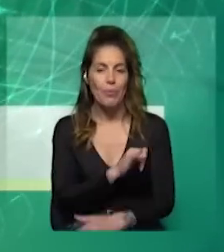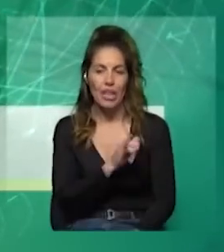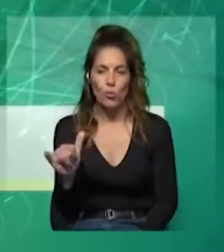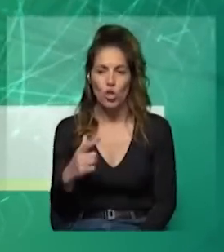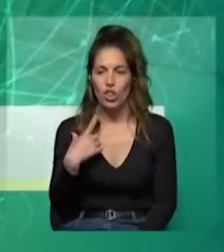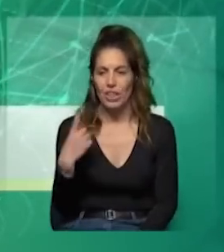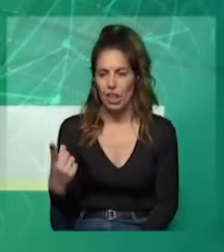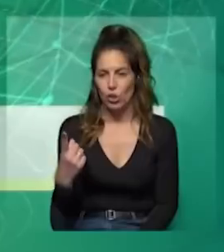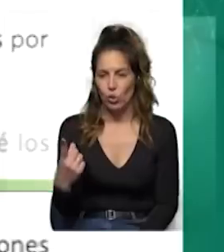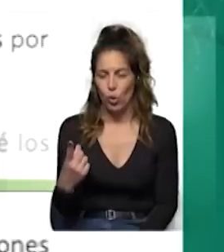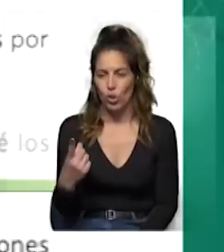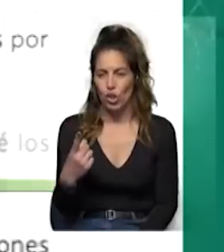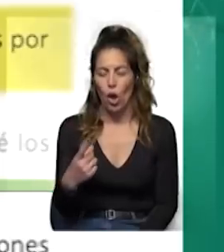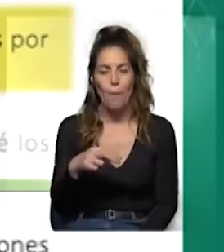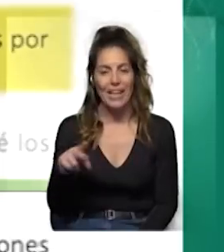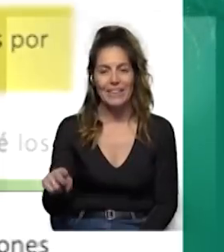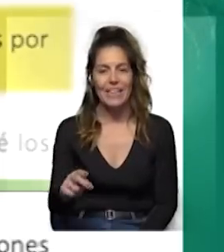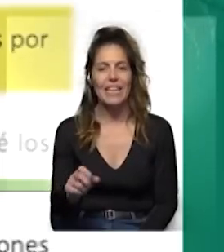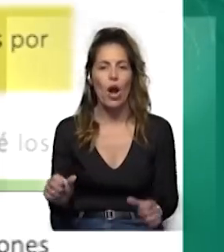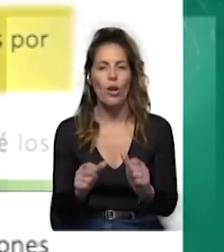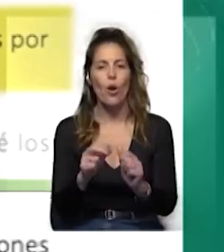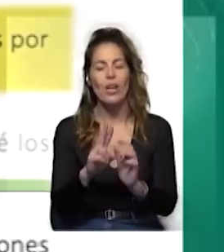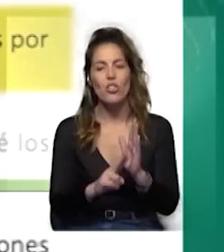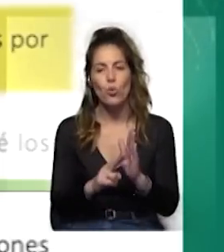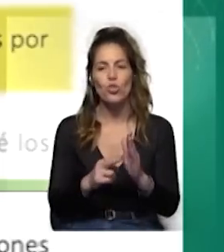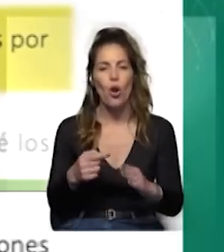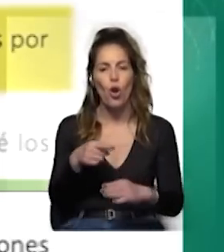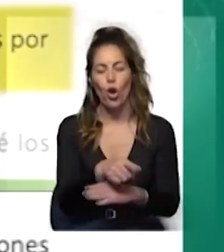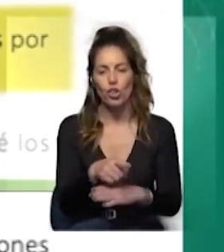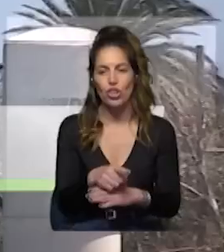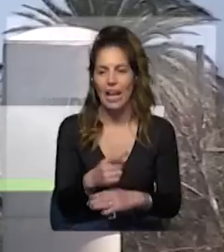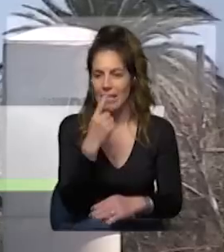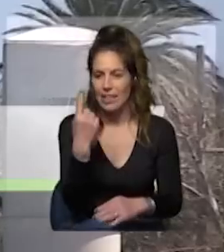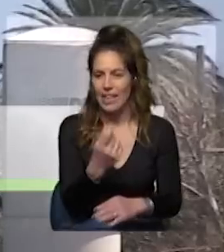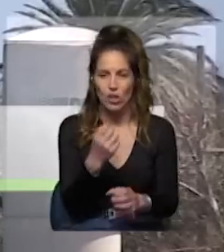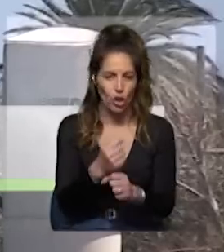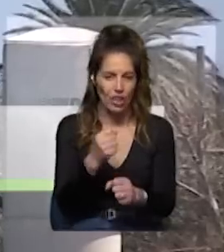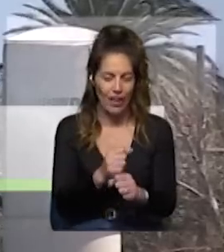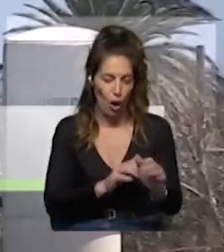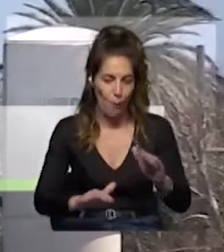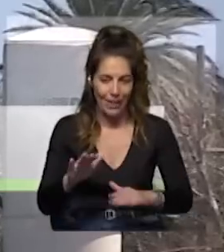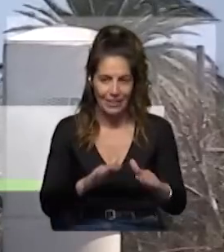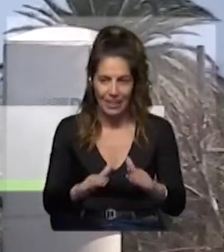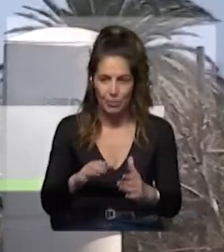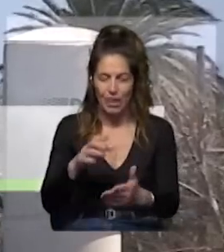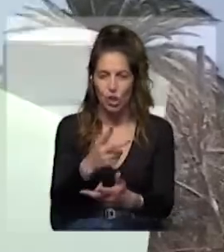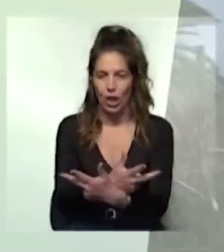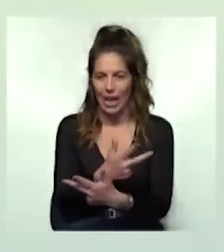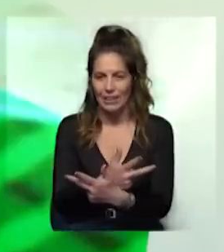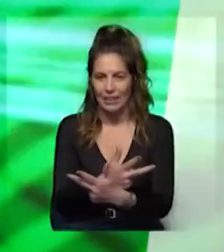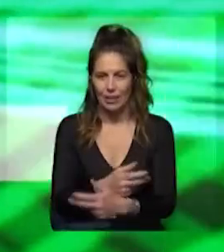directorio del ente petrolero mantiene vigente una resolución que perjudica la celeridad de los trabajos de mantenimiento en la refinería de La